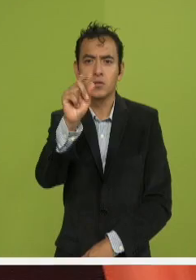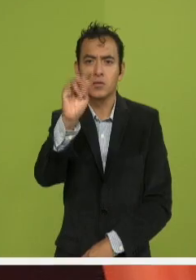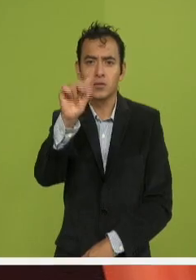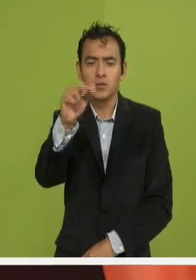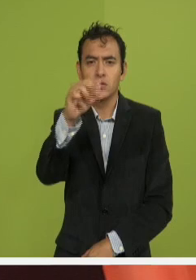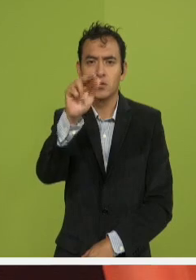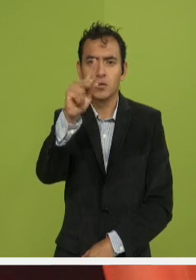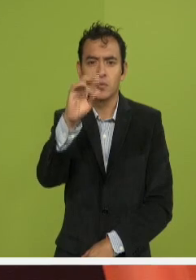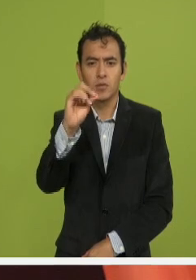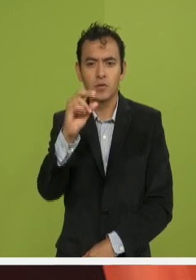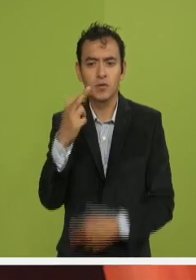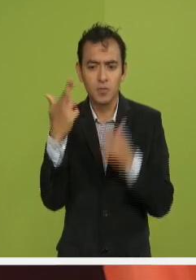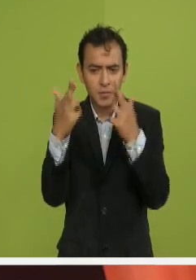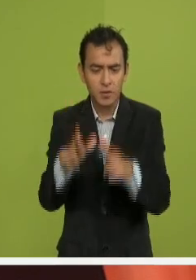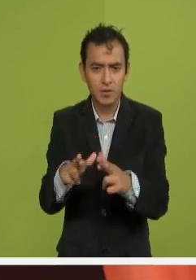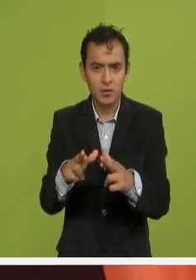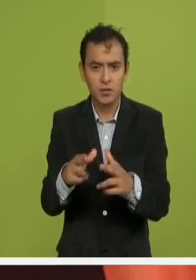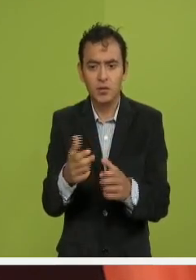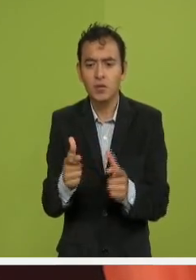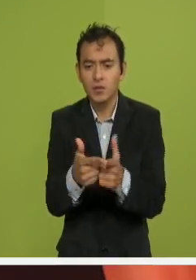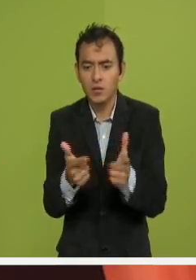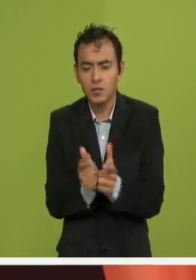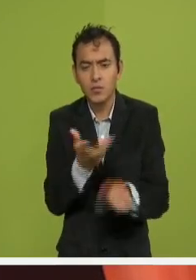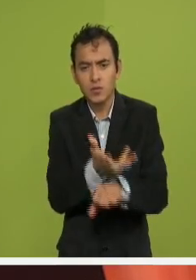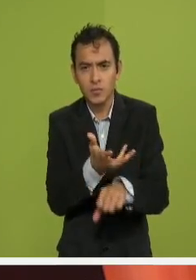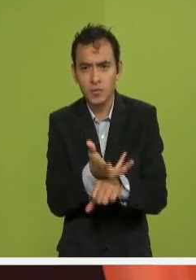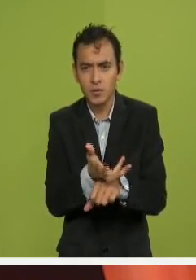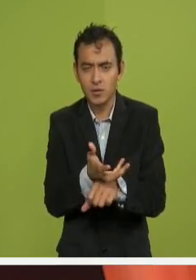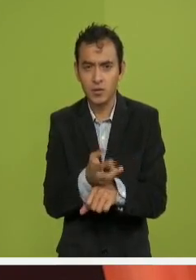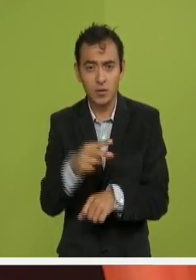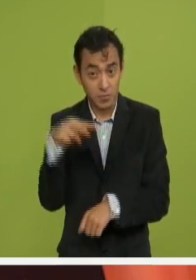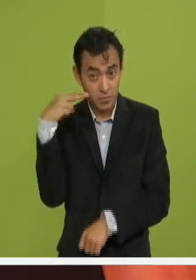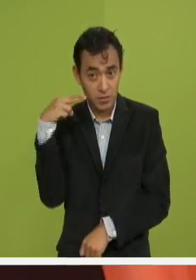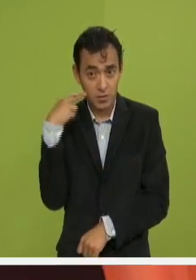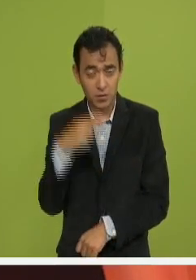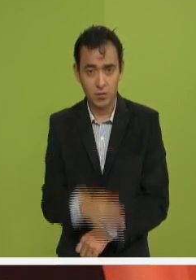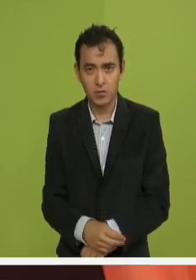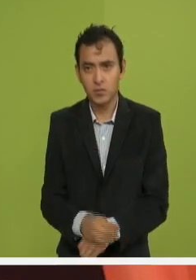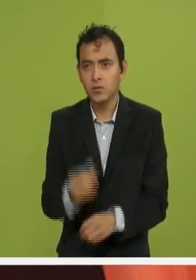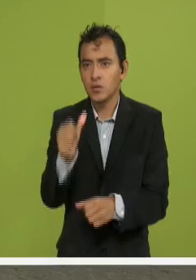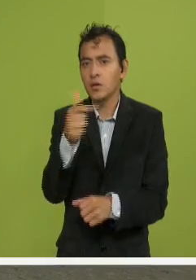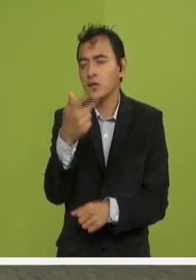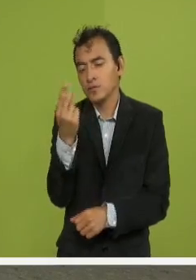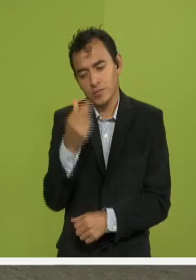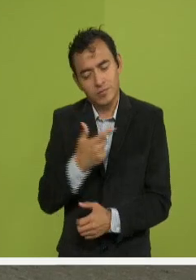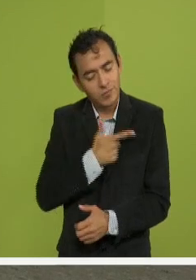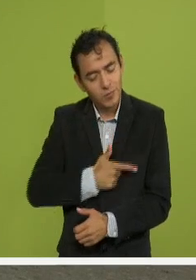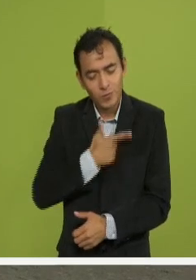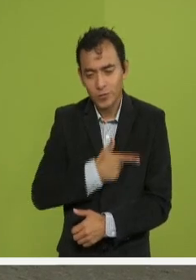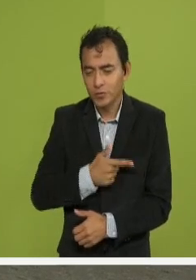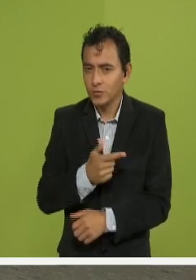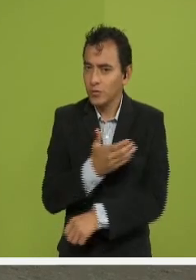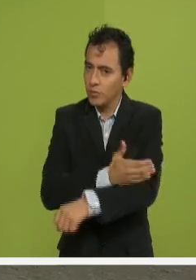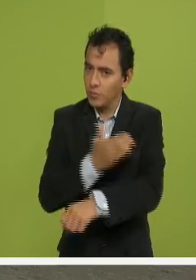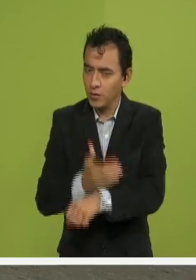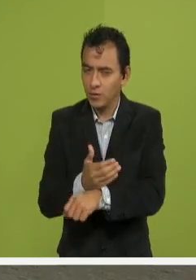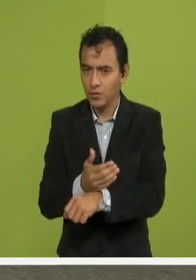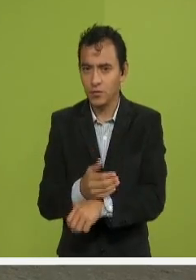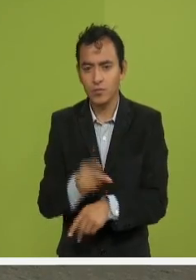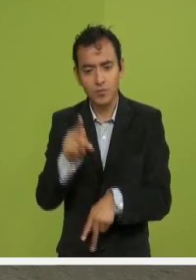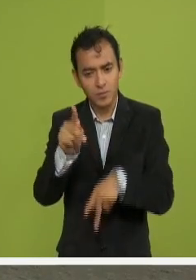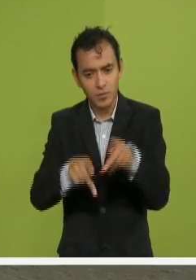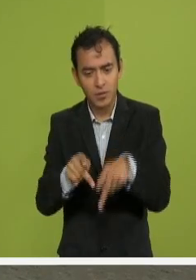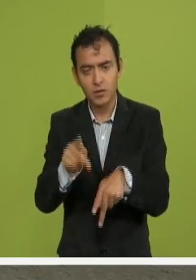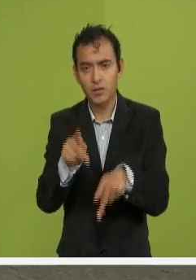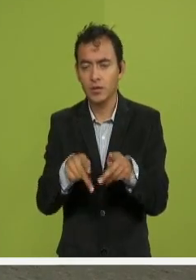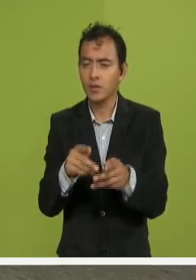Pérez, representante en el estado de Veracruz, de la Barra Interamericana de Abogados. Pues Agustín, ha sido un placer tenerte aquí en Sororidades. Gracias por platicar,